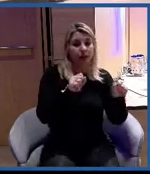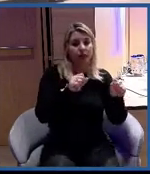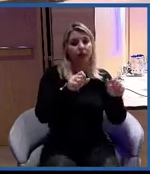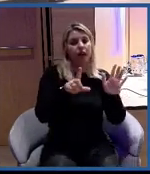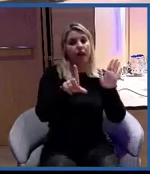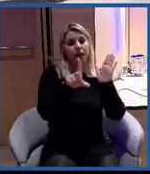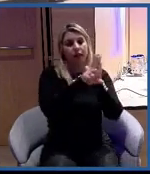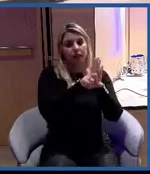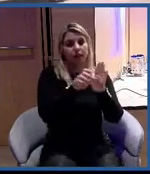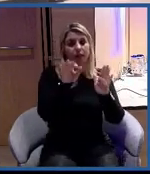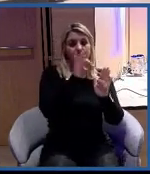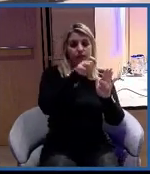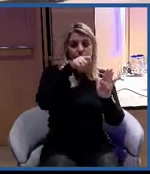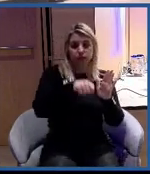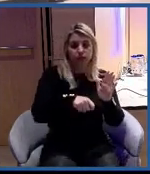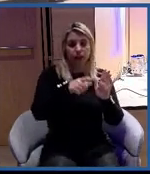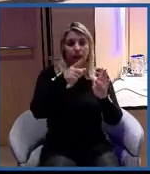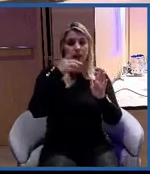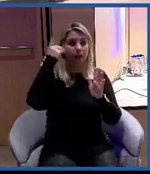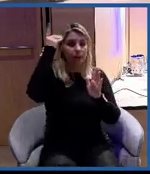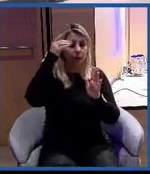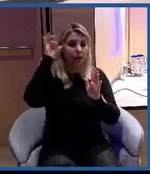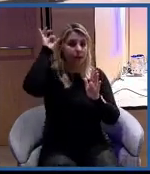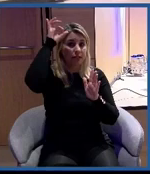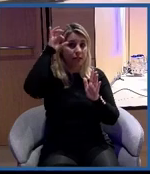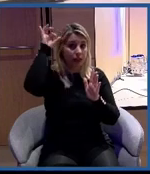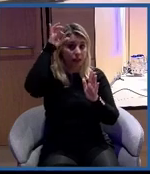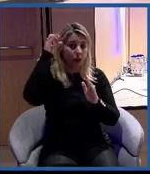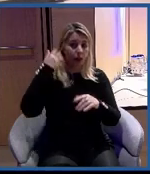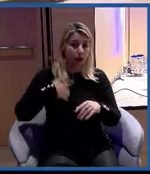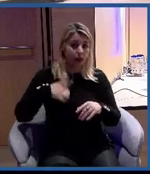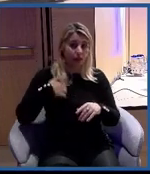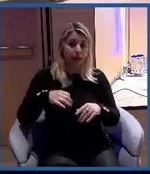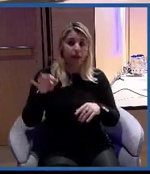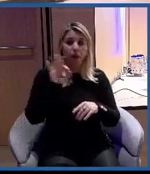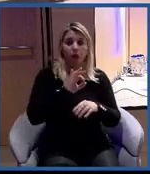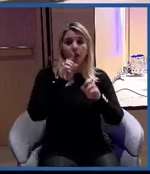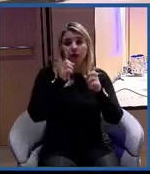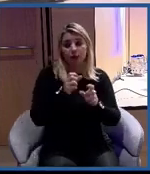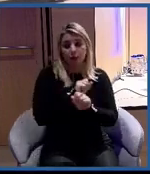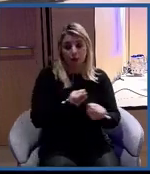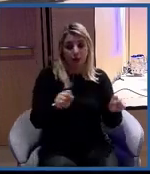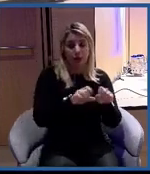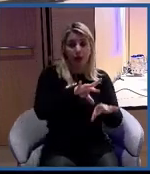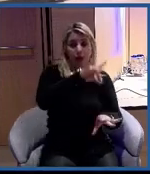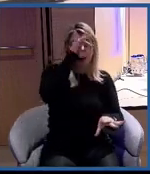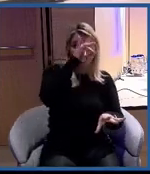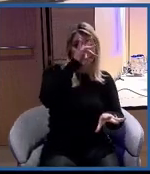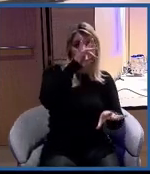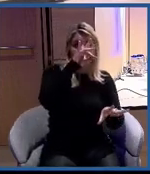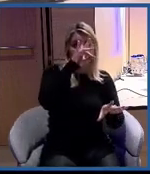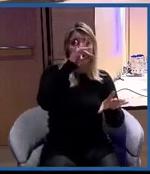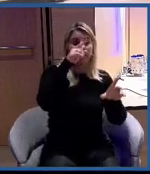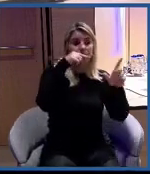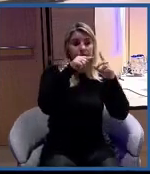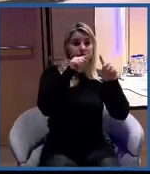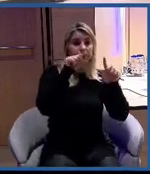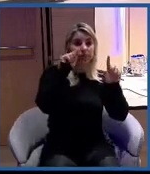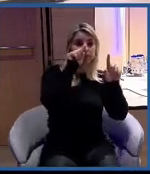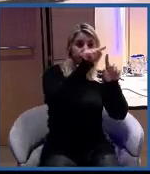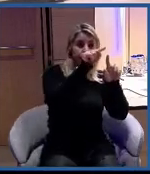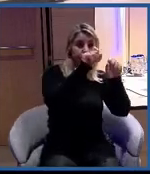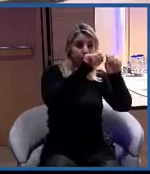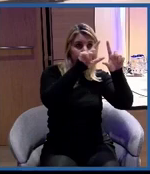nacional teníamos diputados y senadores en Argentina y podías elegir básicamente tocabas la carita de la persona Y